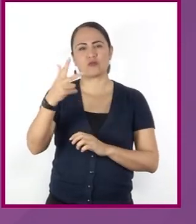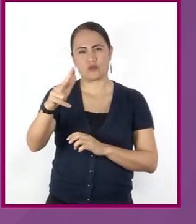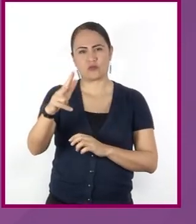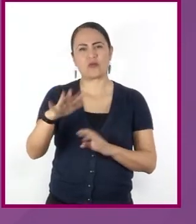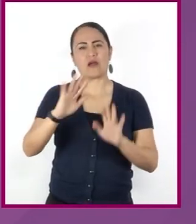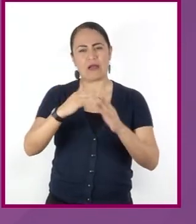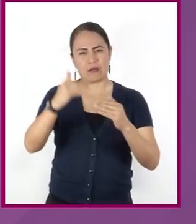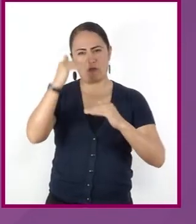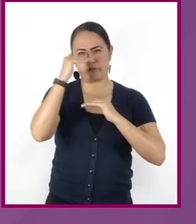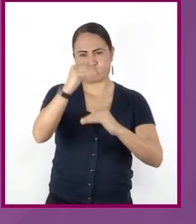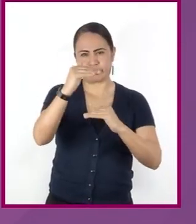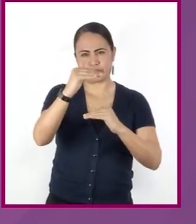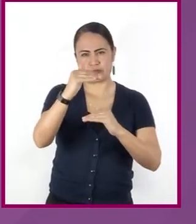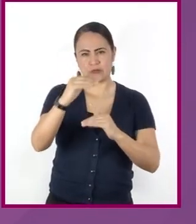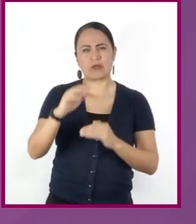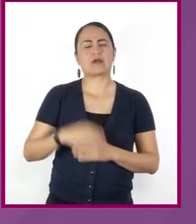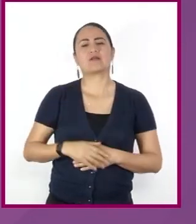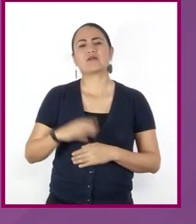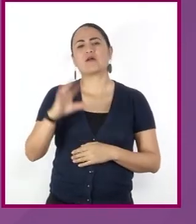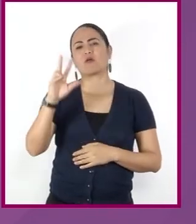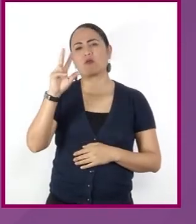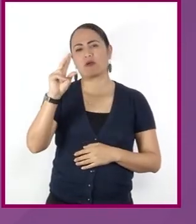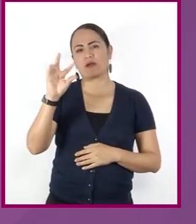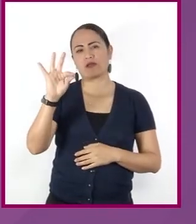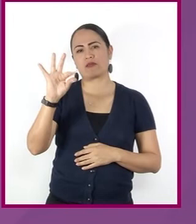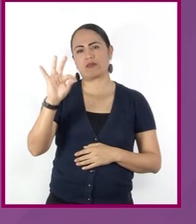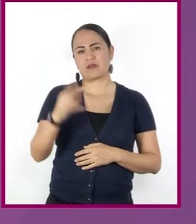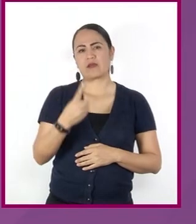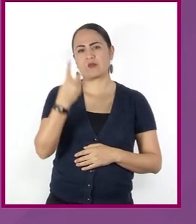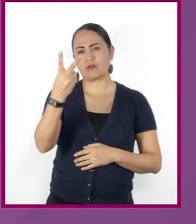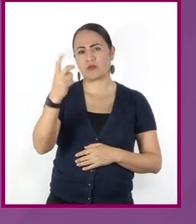maratón. Desde entonces,